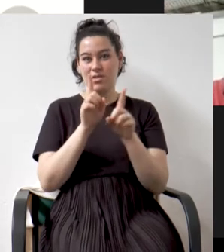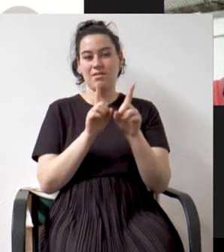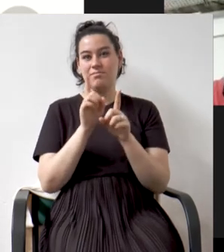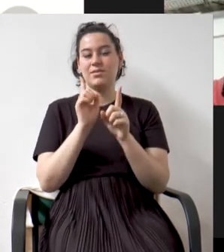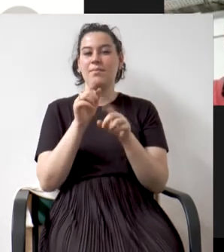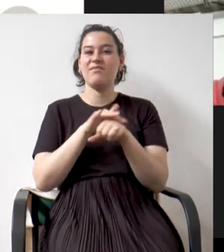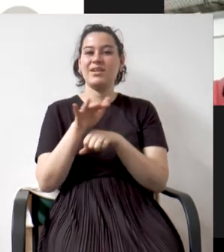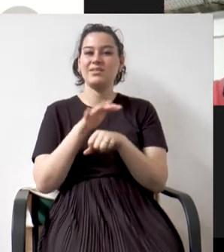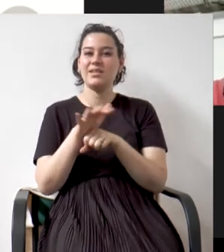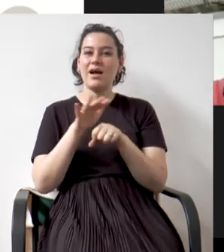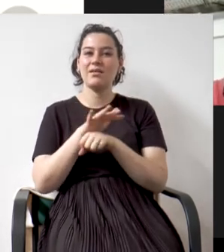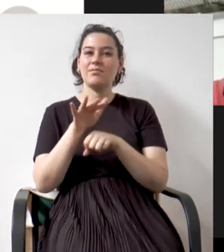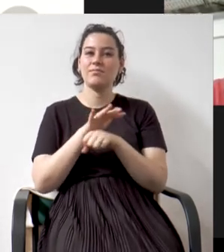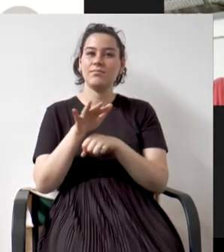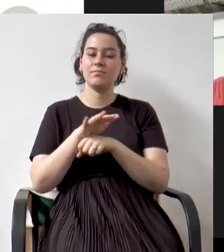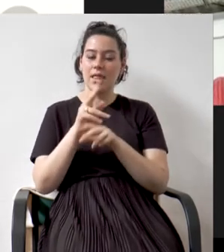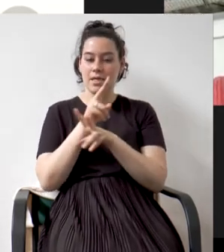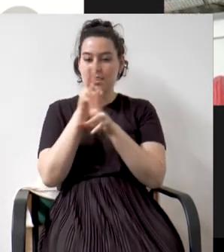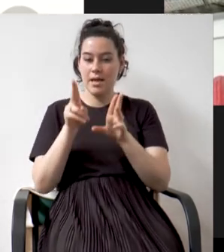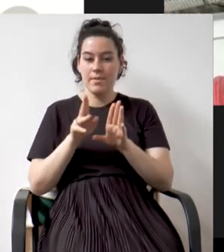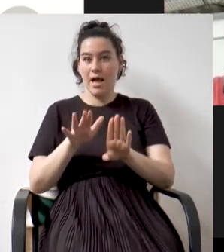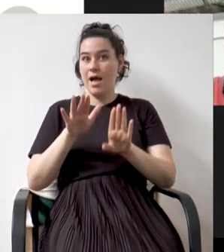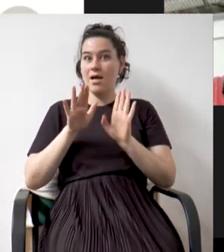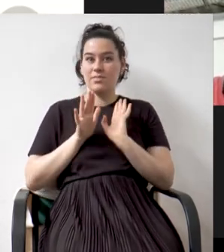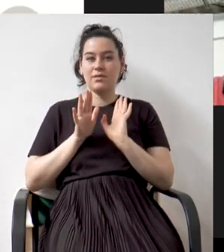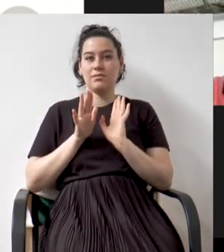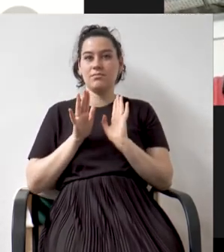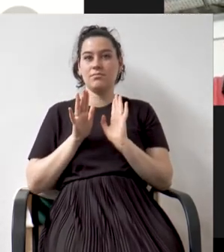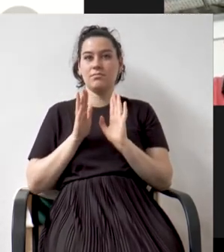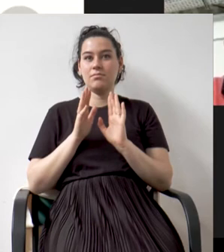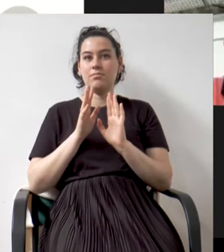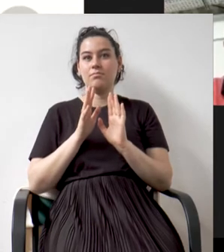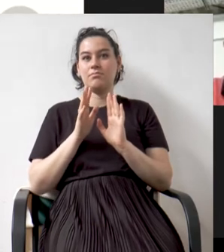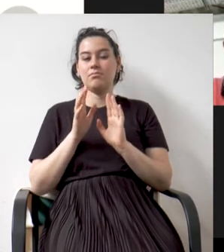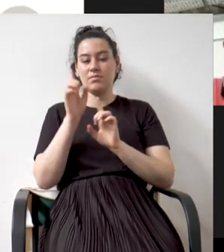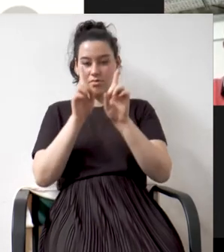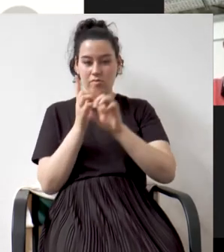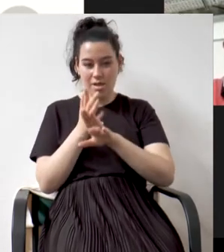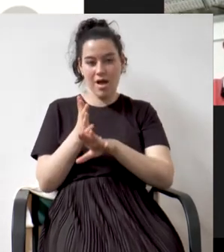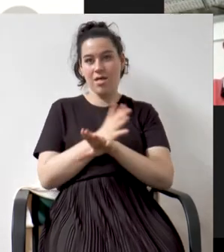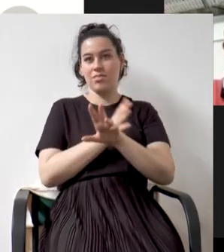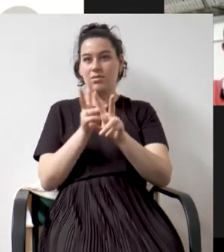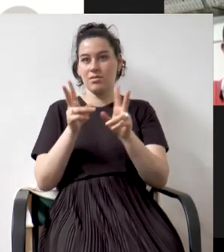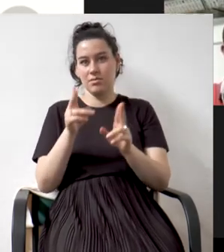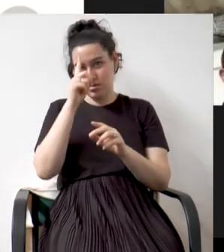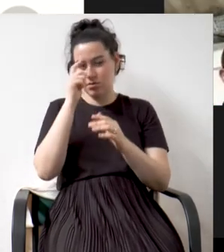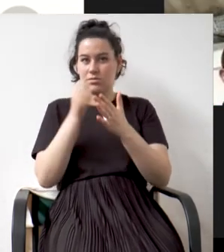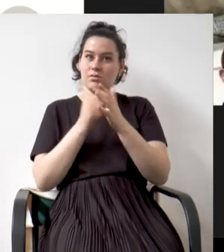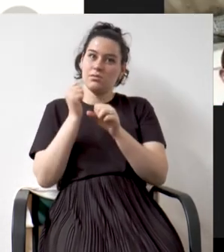también la etapa preuniversitaria o pre-Universidad de la República, que entiendo que fue un trabajo